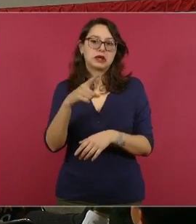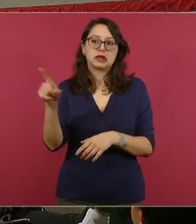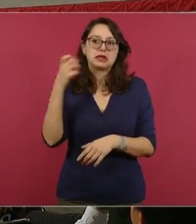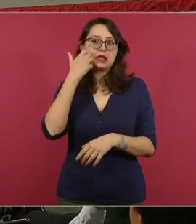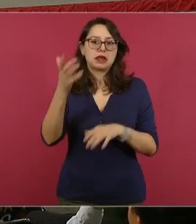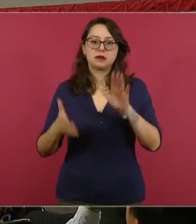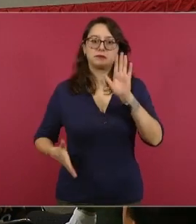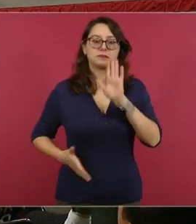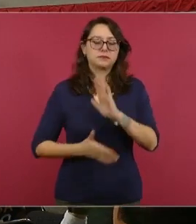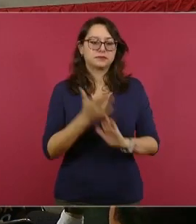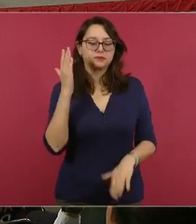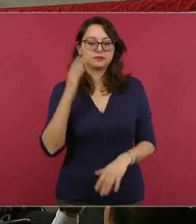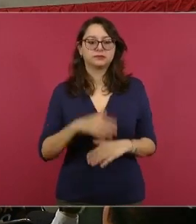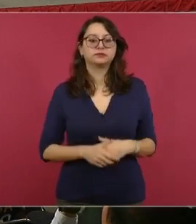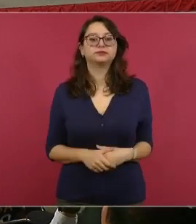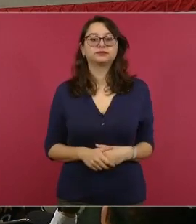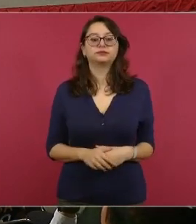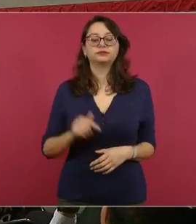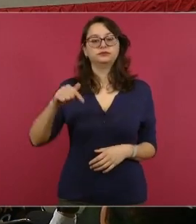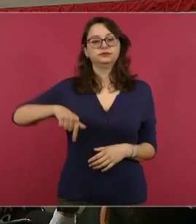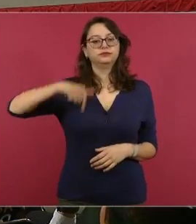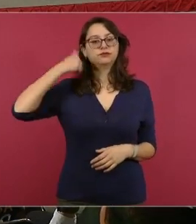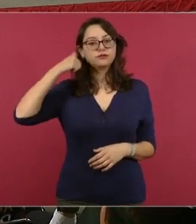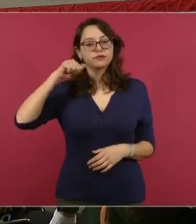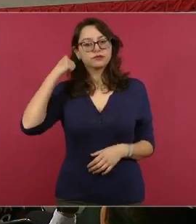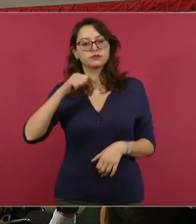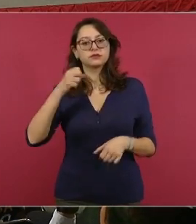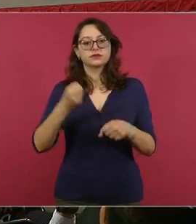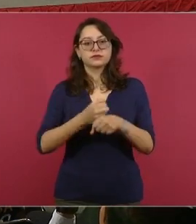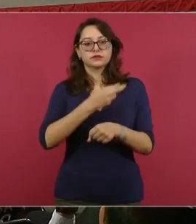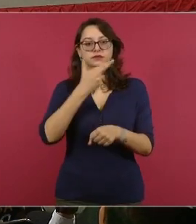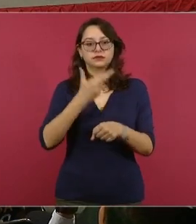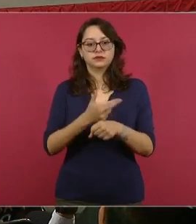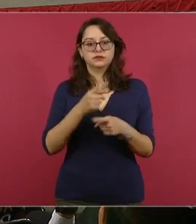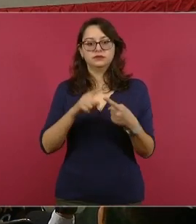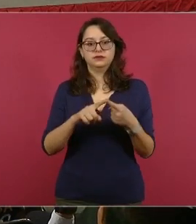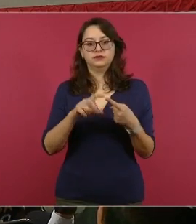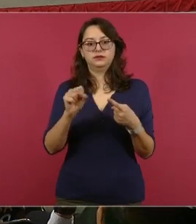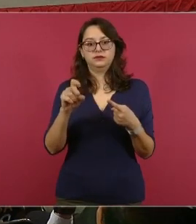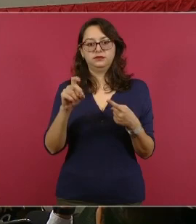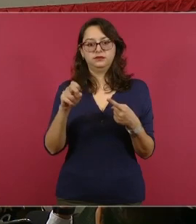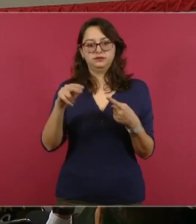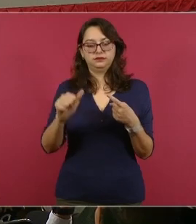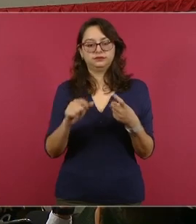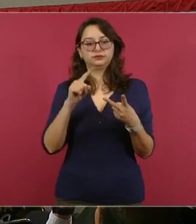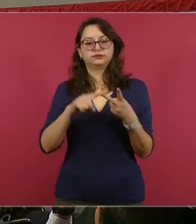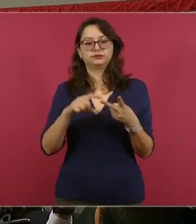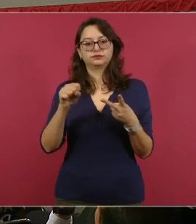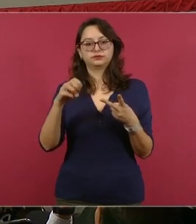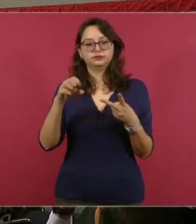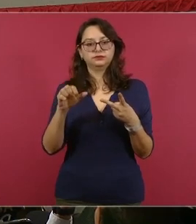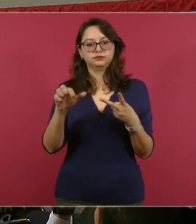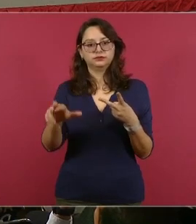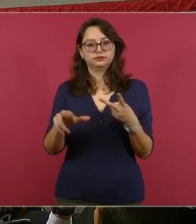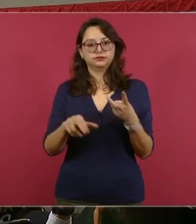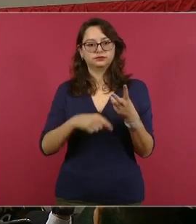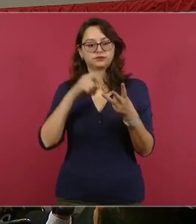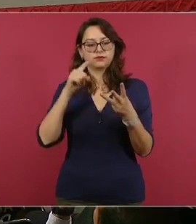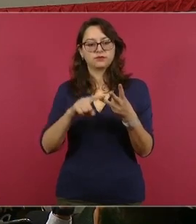estamos aquí, el secretario de la Defensa, el secretario de Marina, el secretario